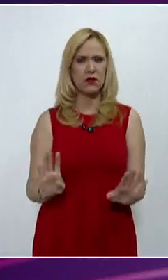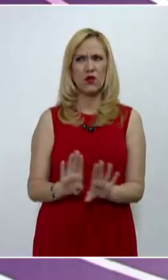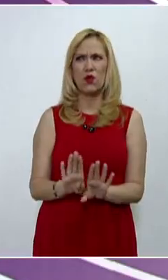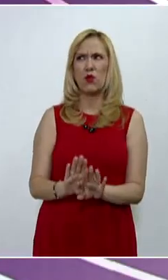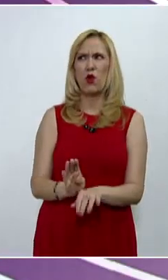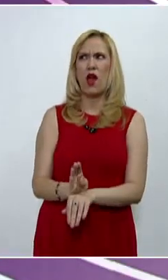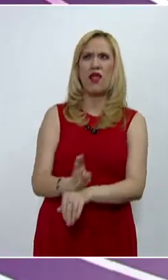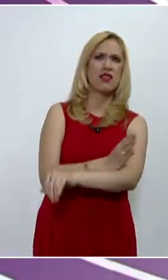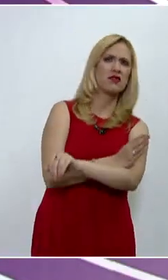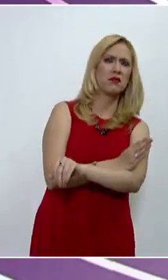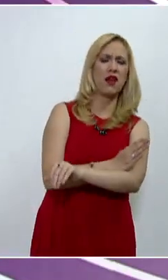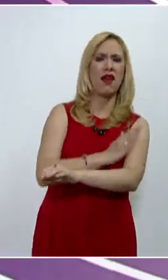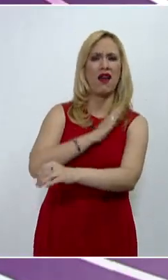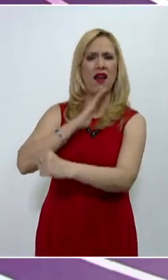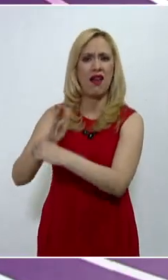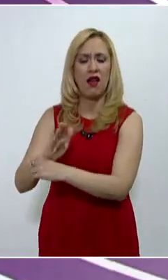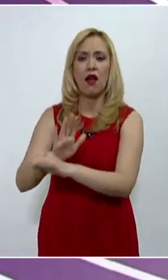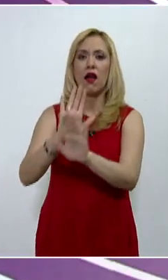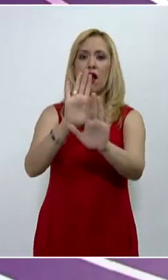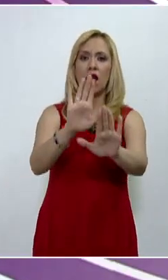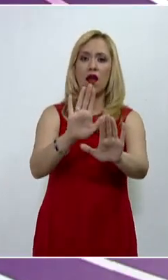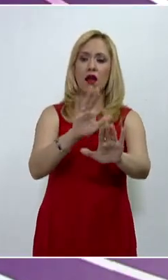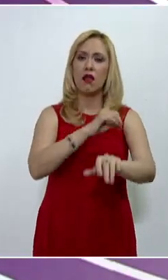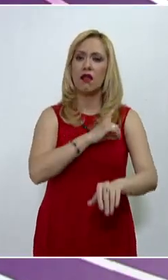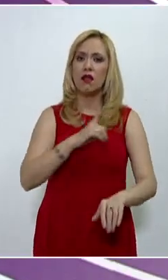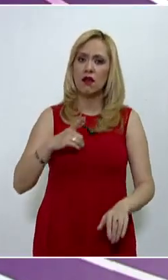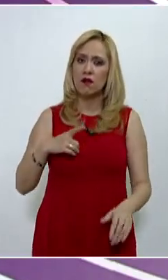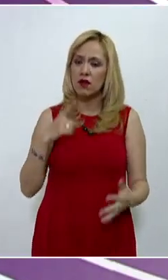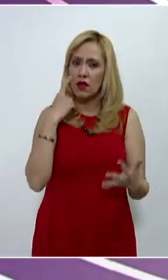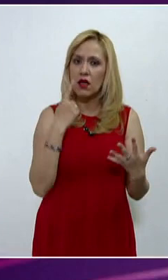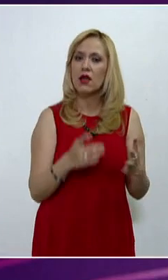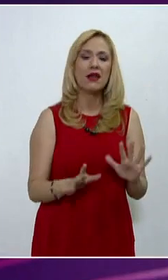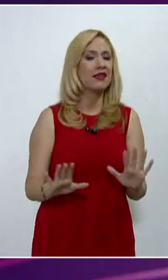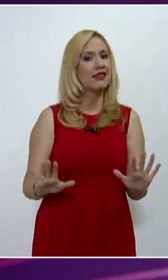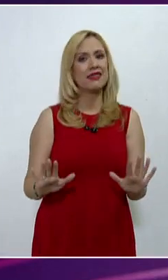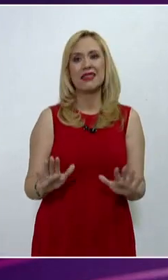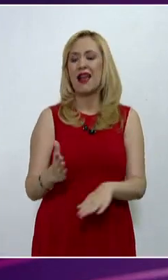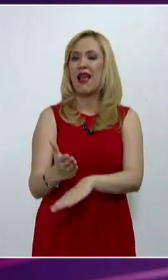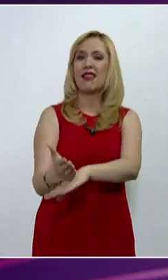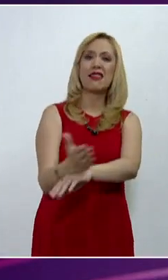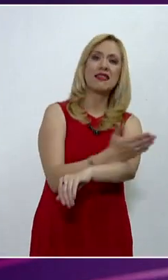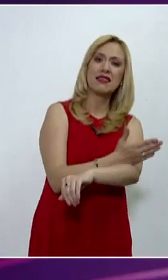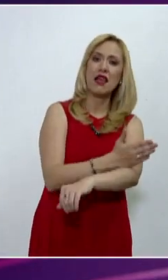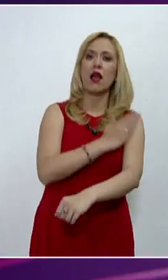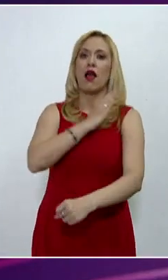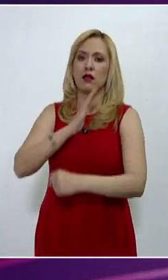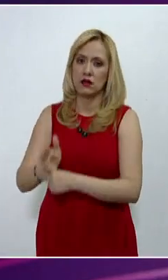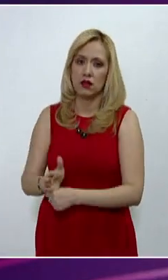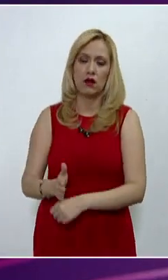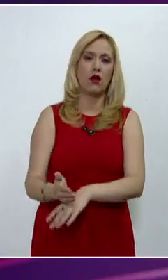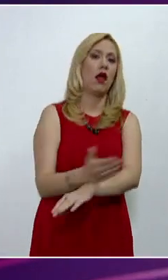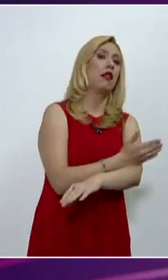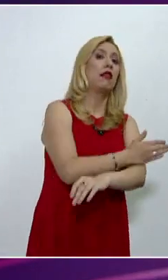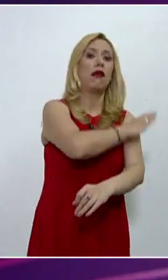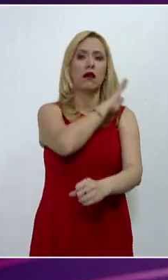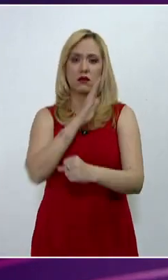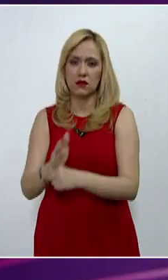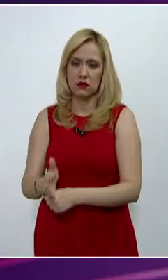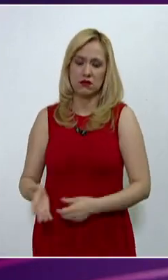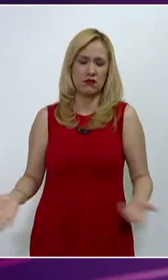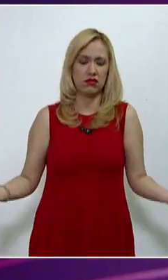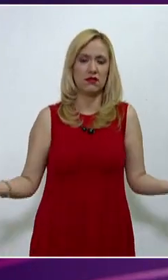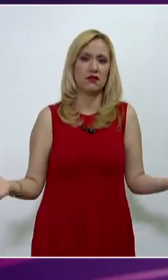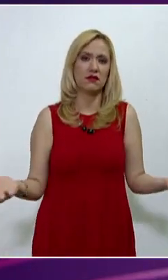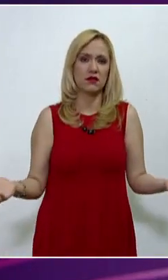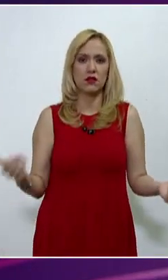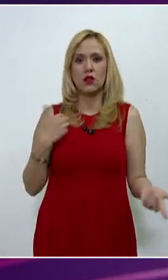anticipar una condena cuando estamos hablando de este tipo de delitos. Por supuesto, es anticipar la medida punitiva, por un lado. Pero fíjate que ahí